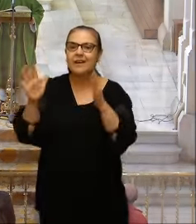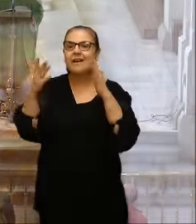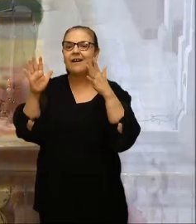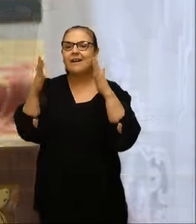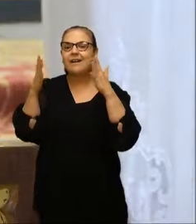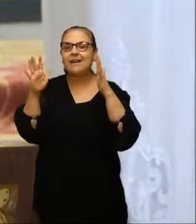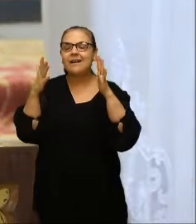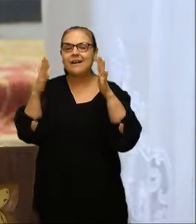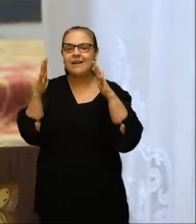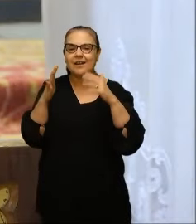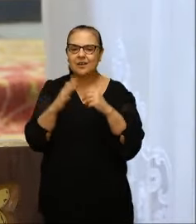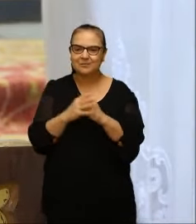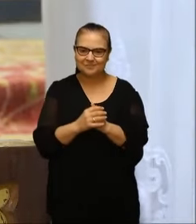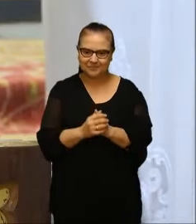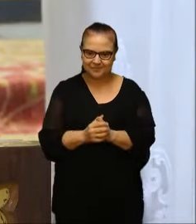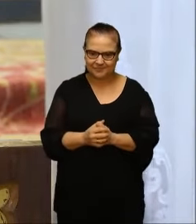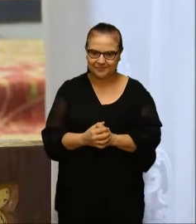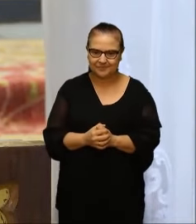Aleluya.